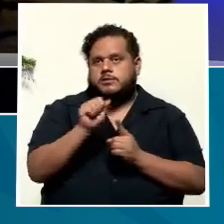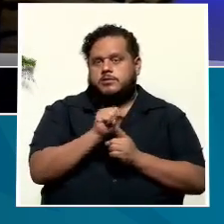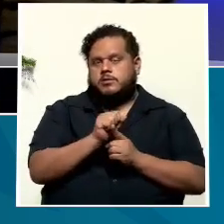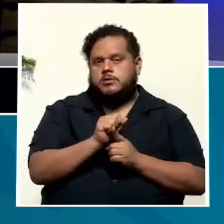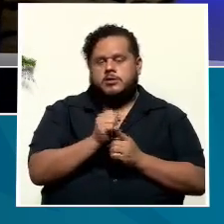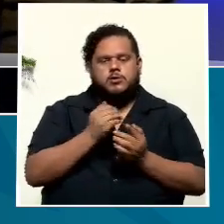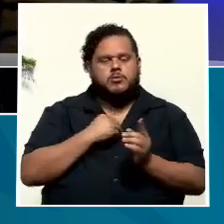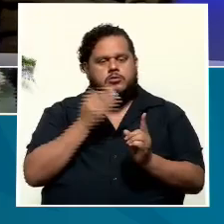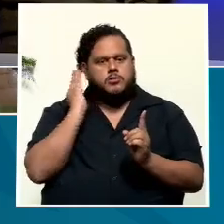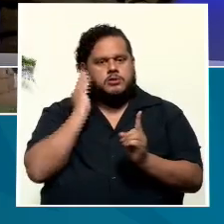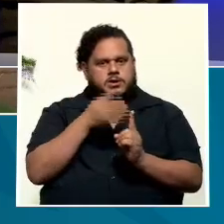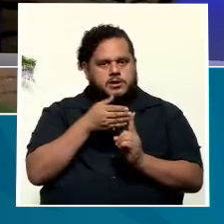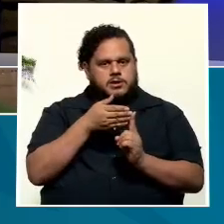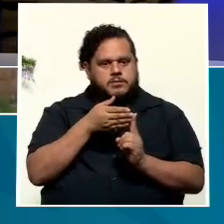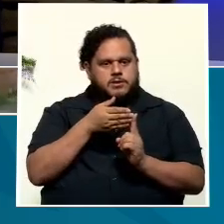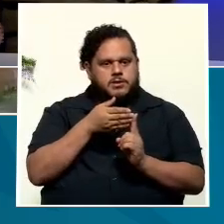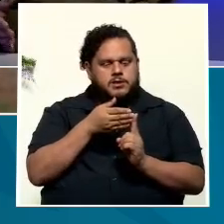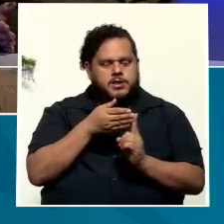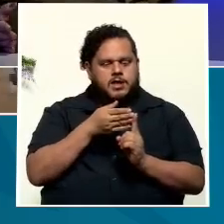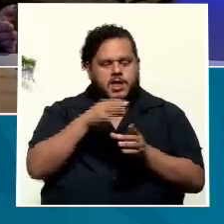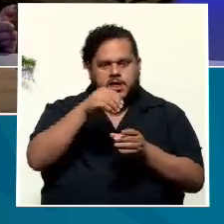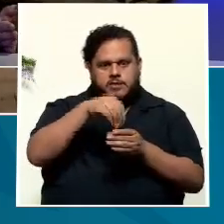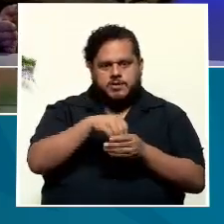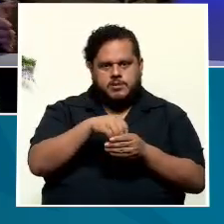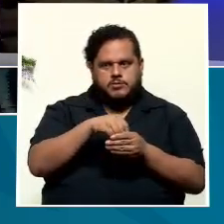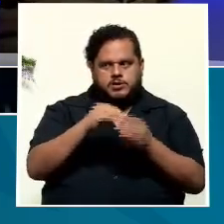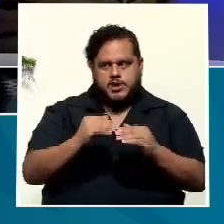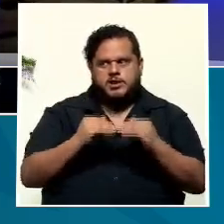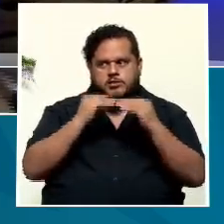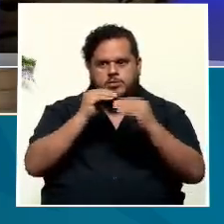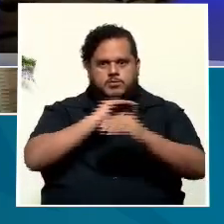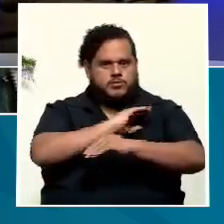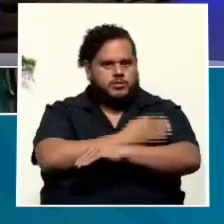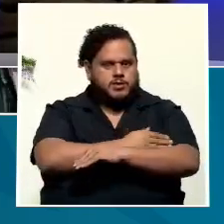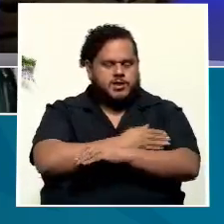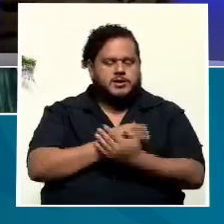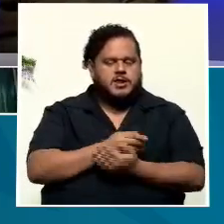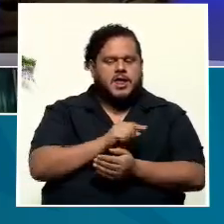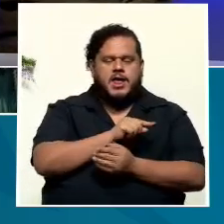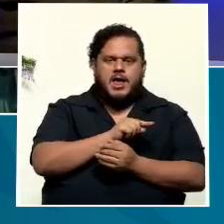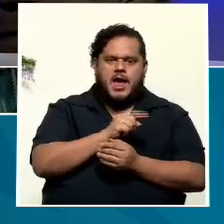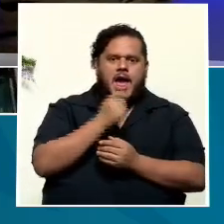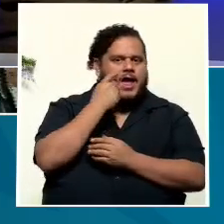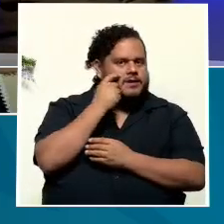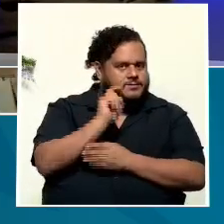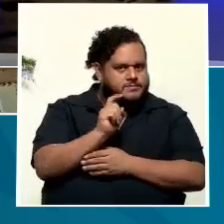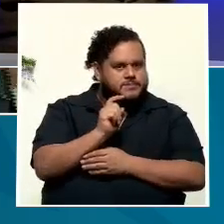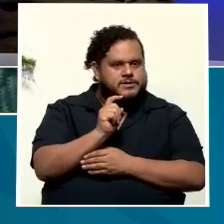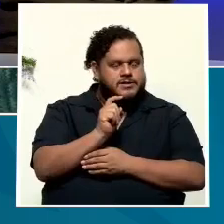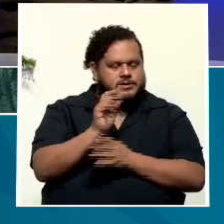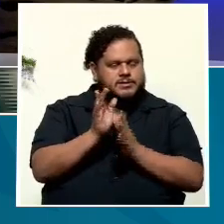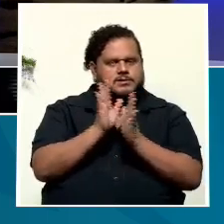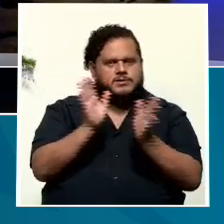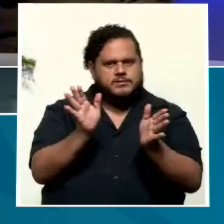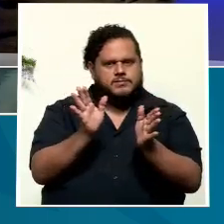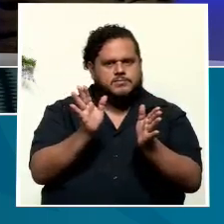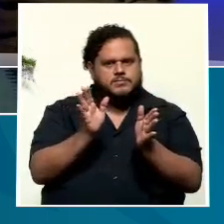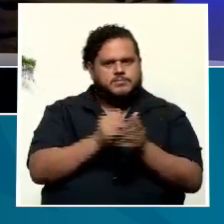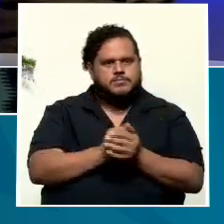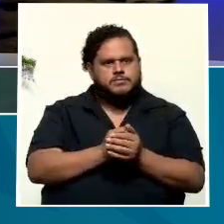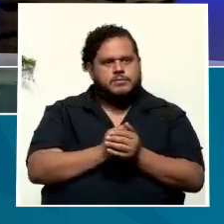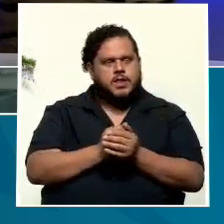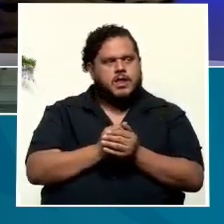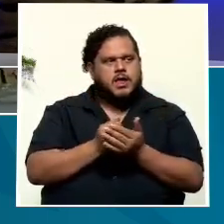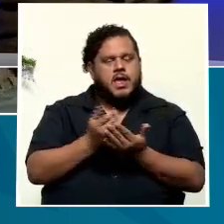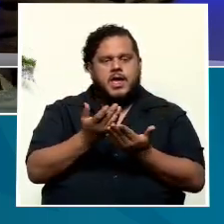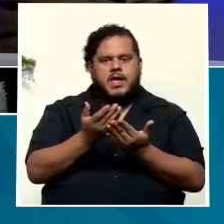son directamente miembros de supremos poderes, le toca al fiscal o a la fiscala general conducir